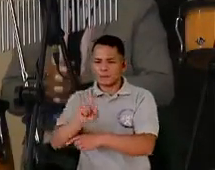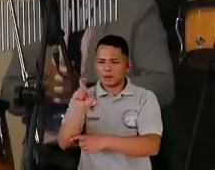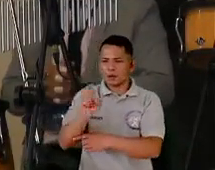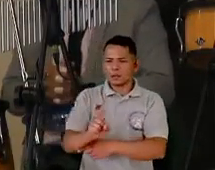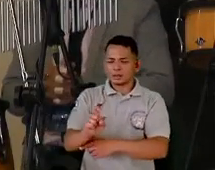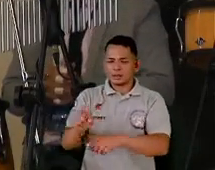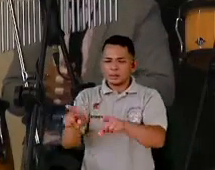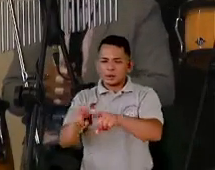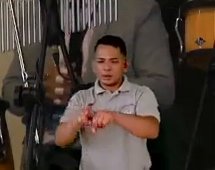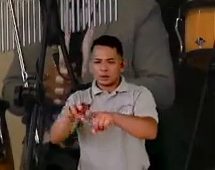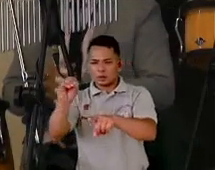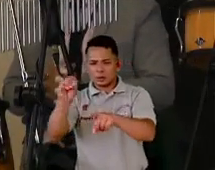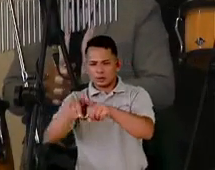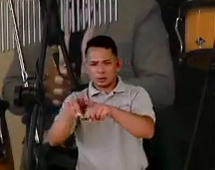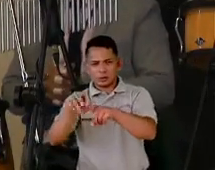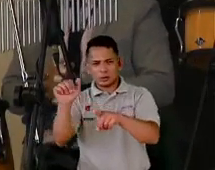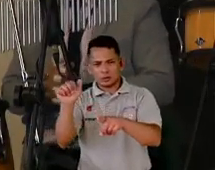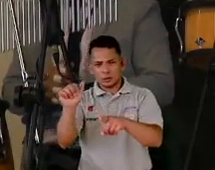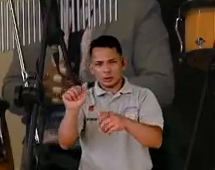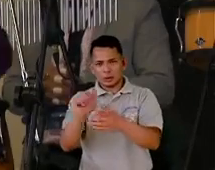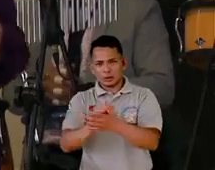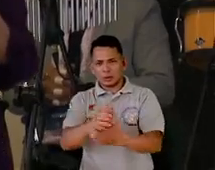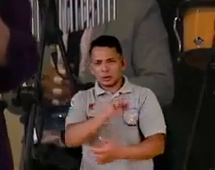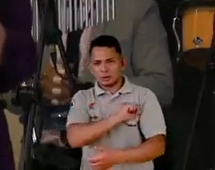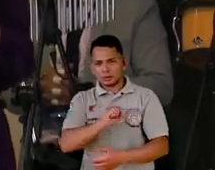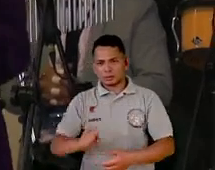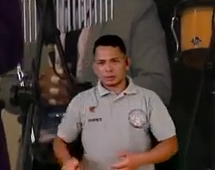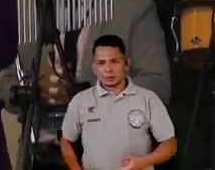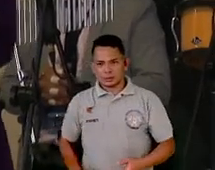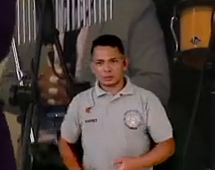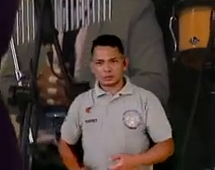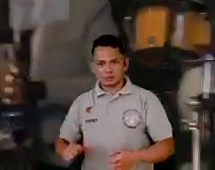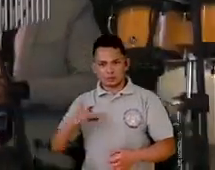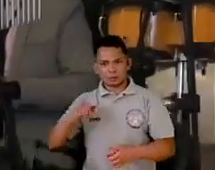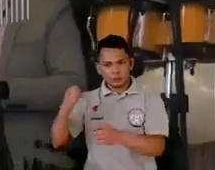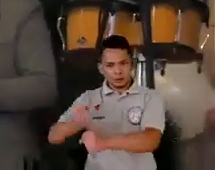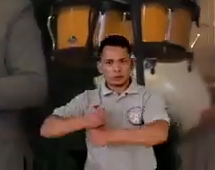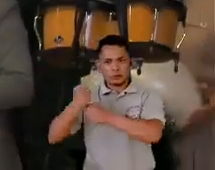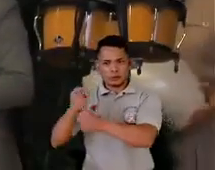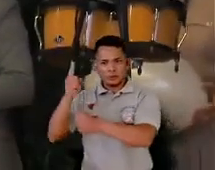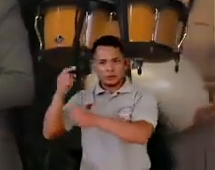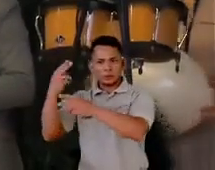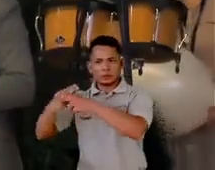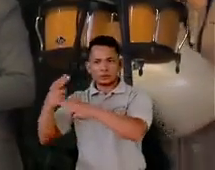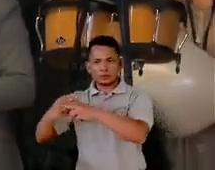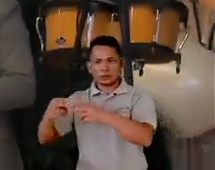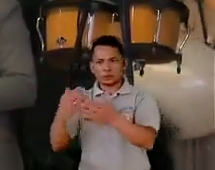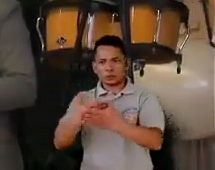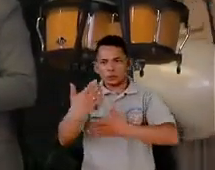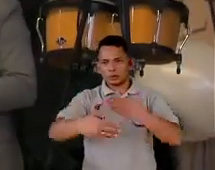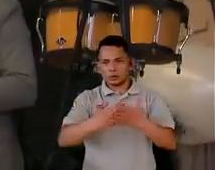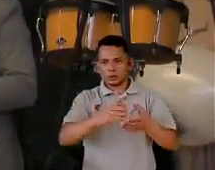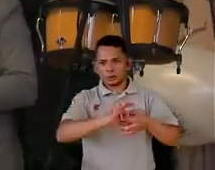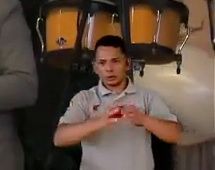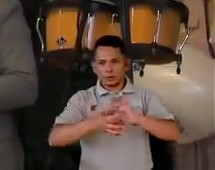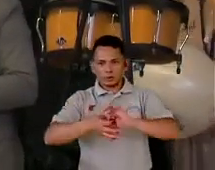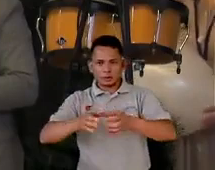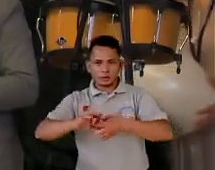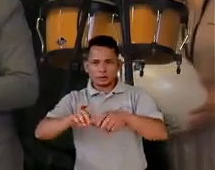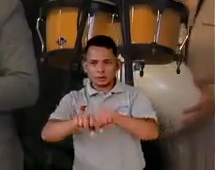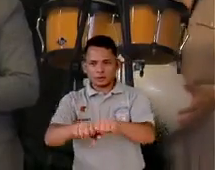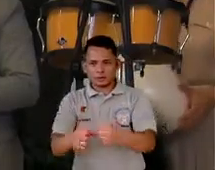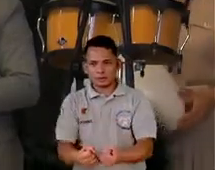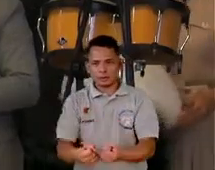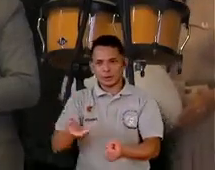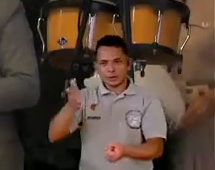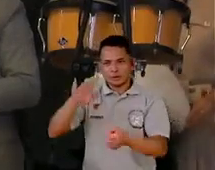hermana, Señor, hay inmenso poder en tu nombre. Toda cadena se rompe, oh Dios maravilloso, todo lo